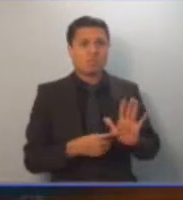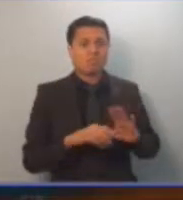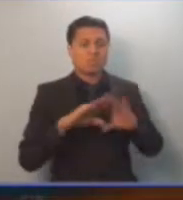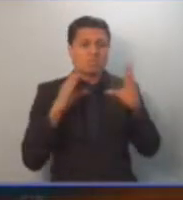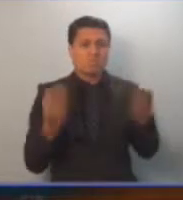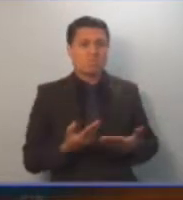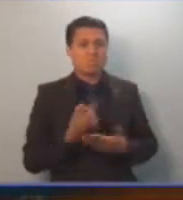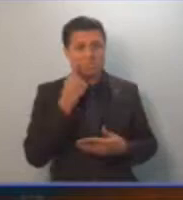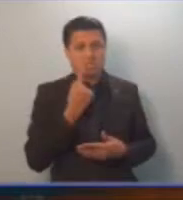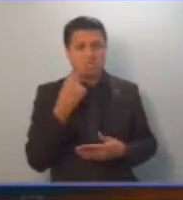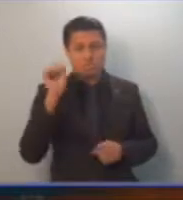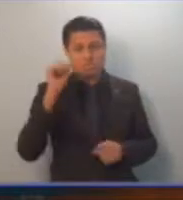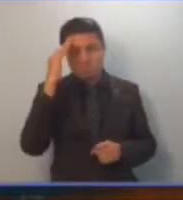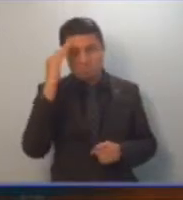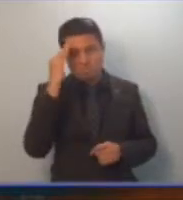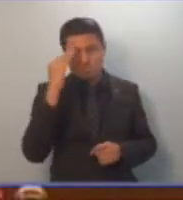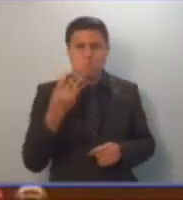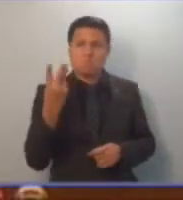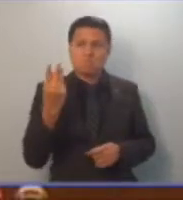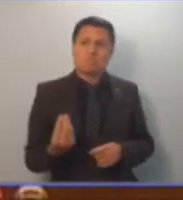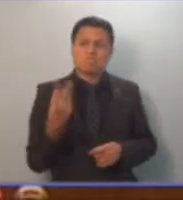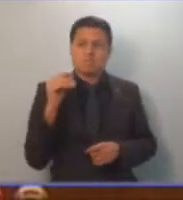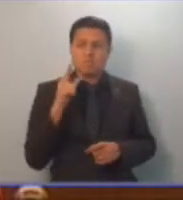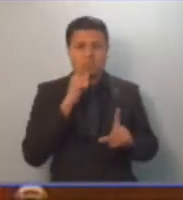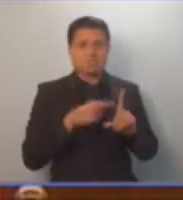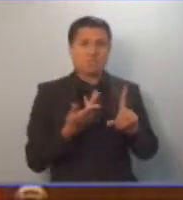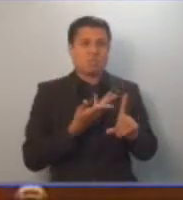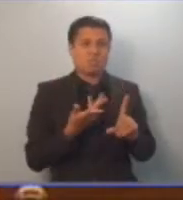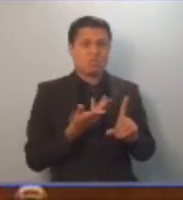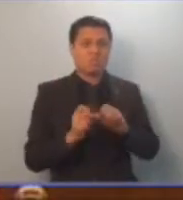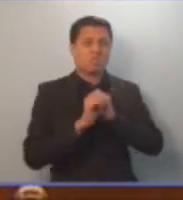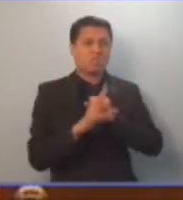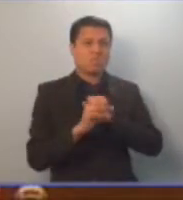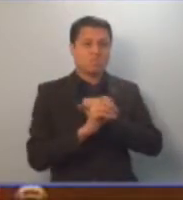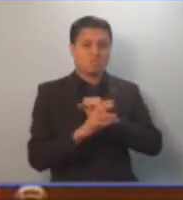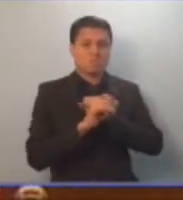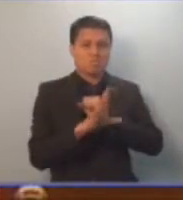mundo desde los primeros días de su misión, promovió